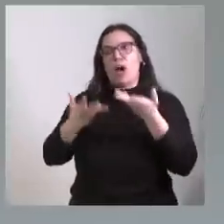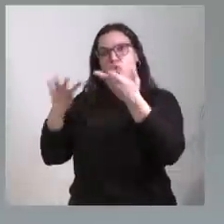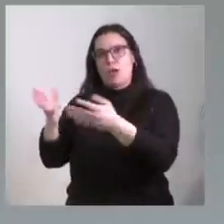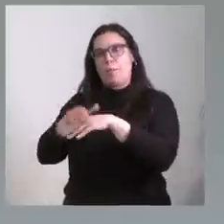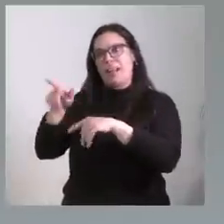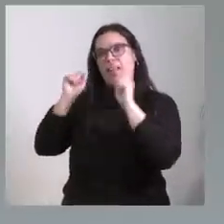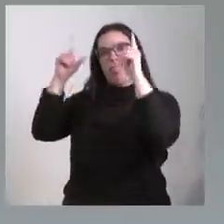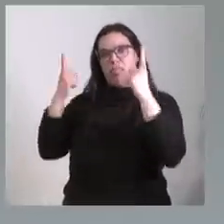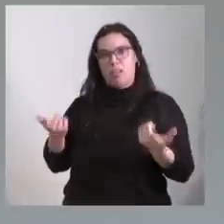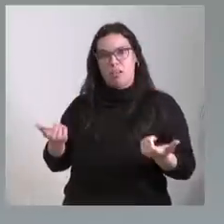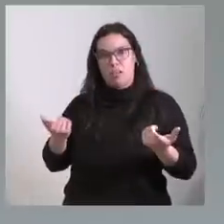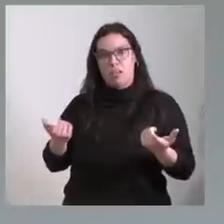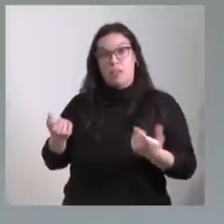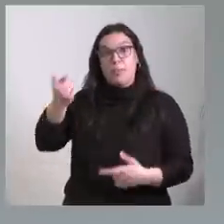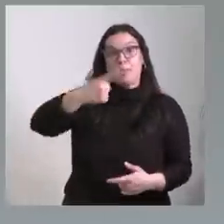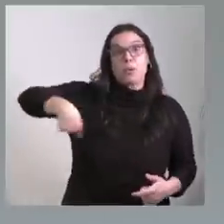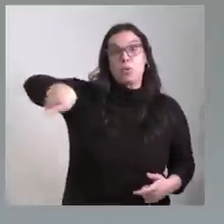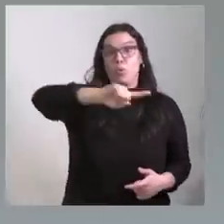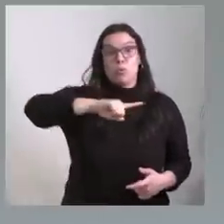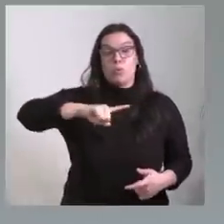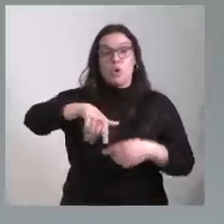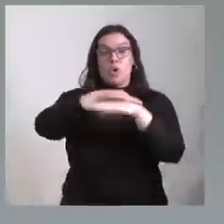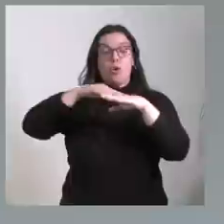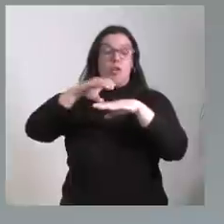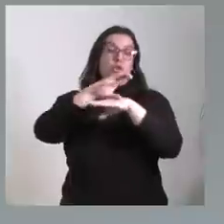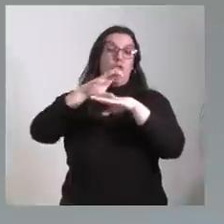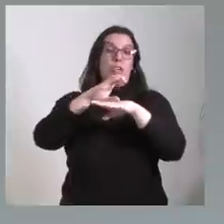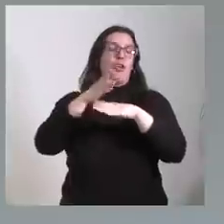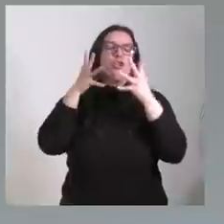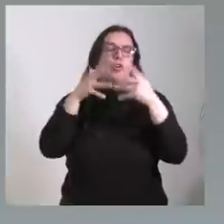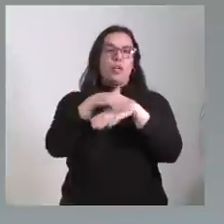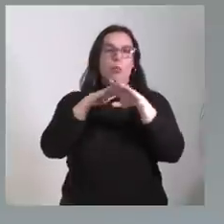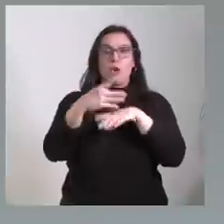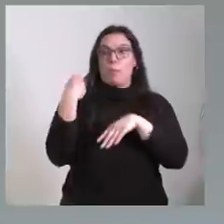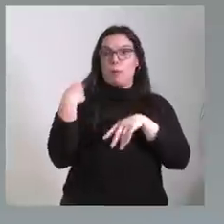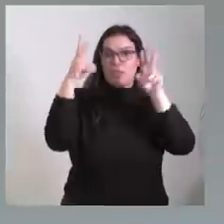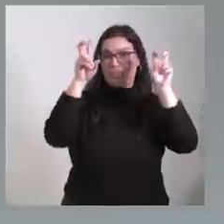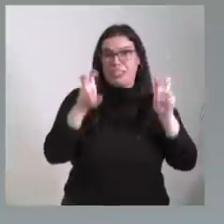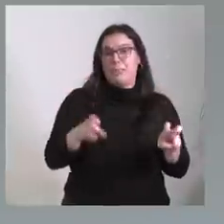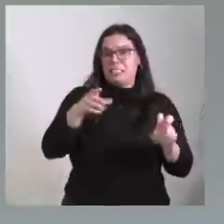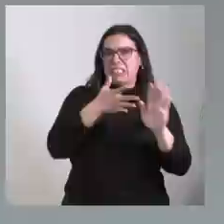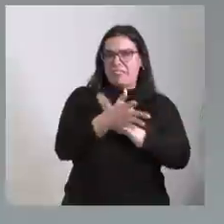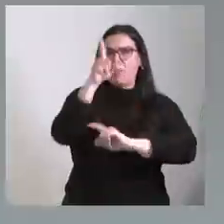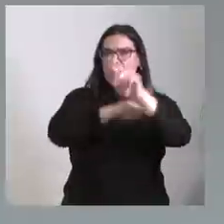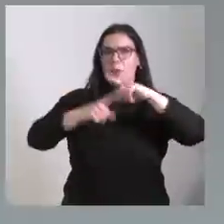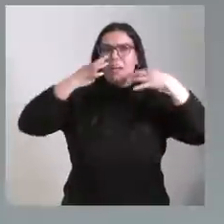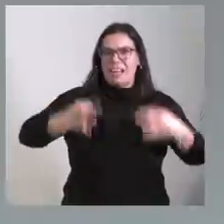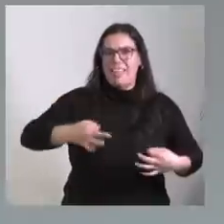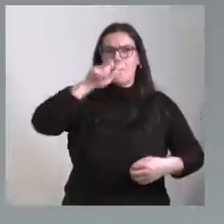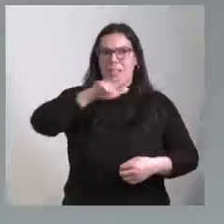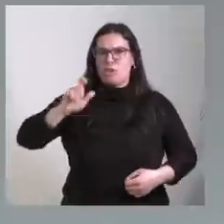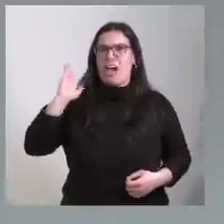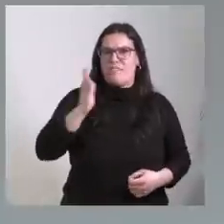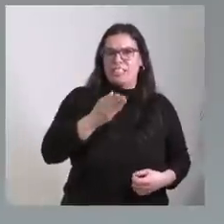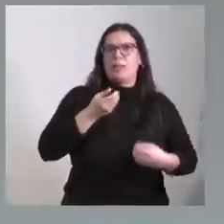darse cuenta de que ustedes en casi todos los consejos de gobierno me preguntan por este asunto con lo cual estamos hablando de un problema real de muchas gentes que